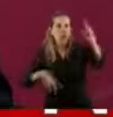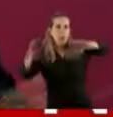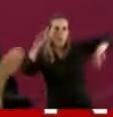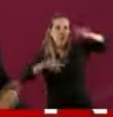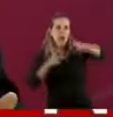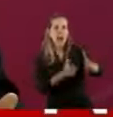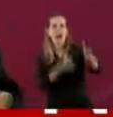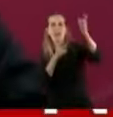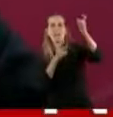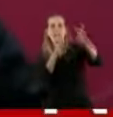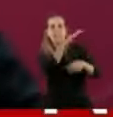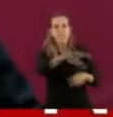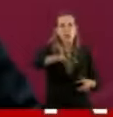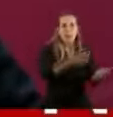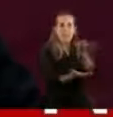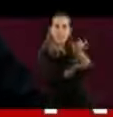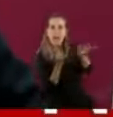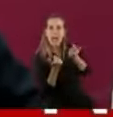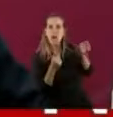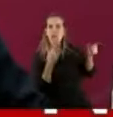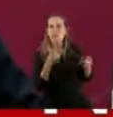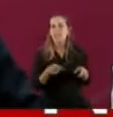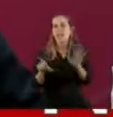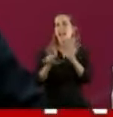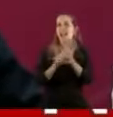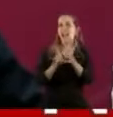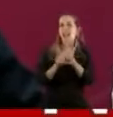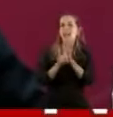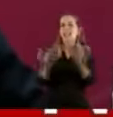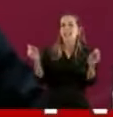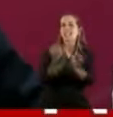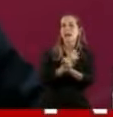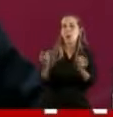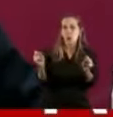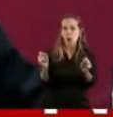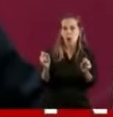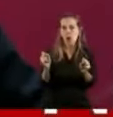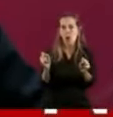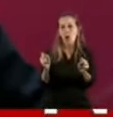barrios. Cuando habla de la ley que sancionó